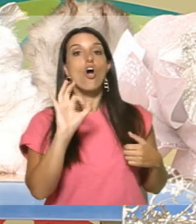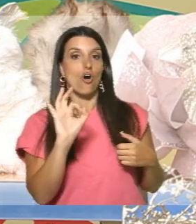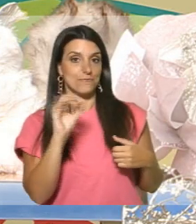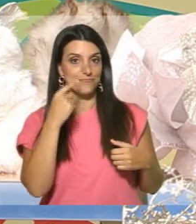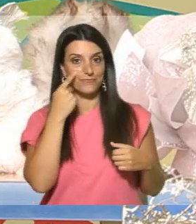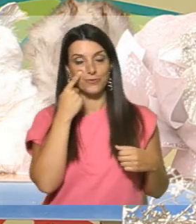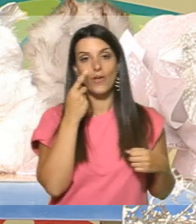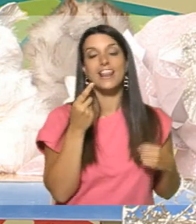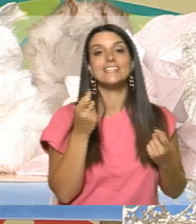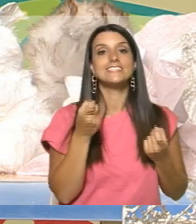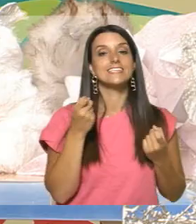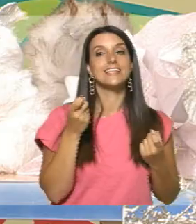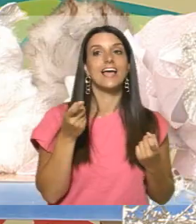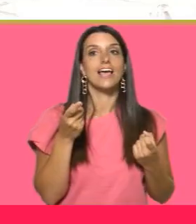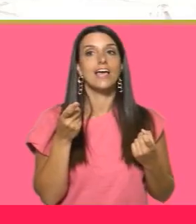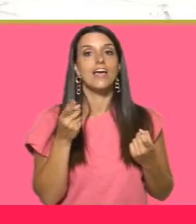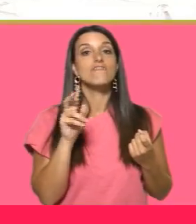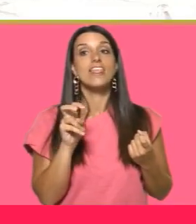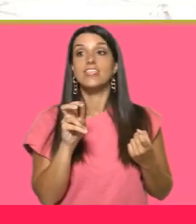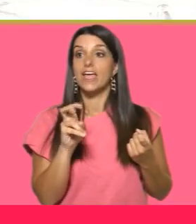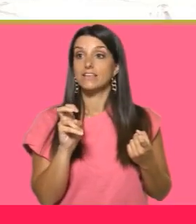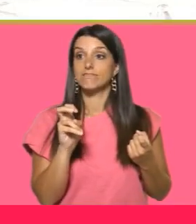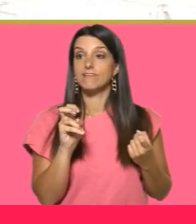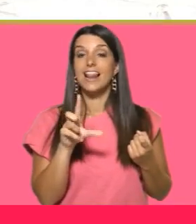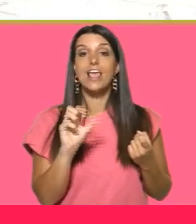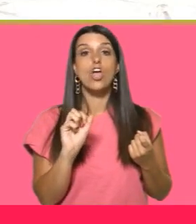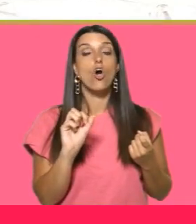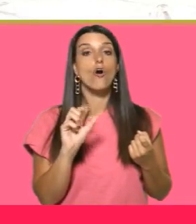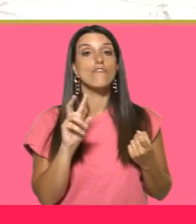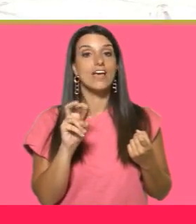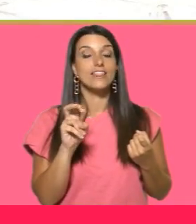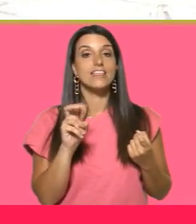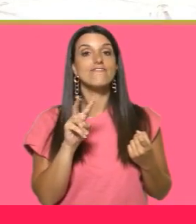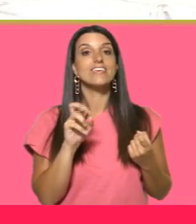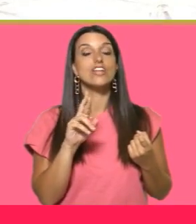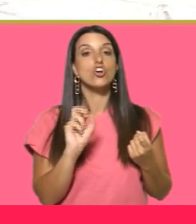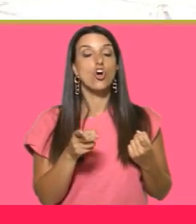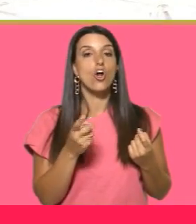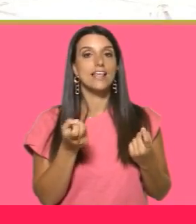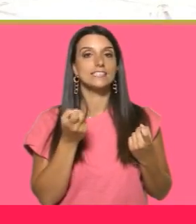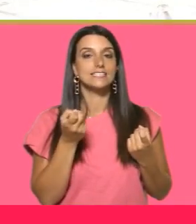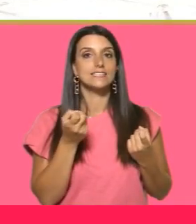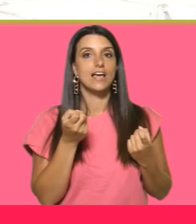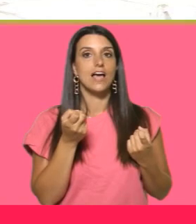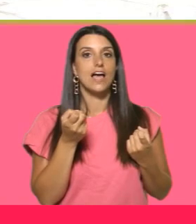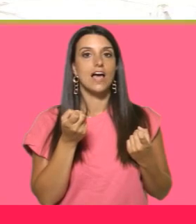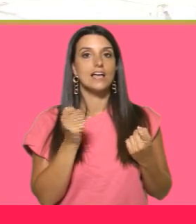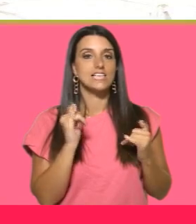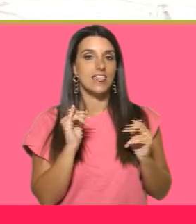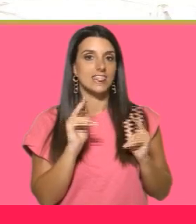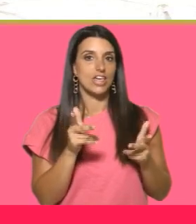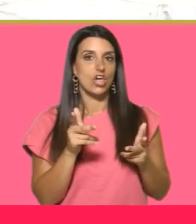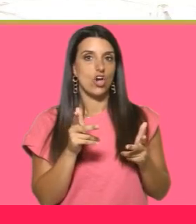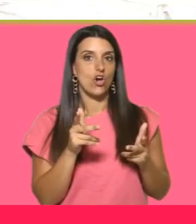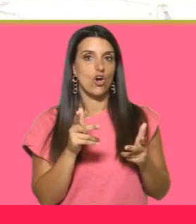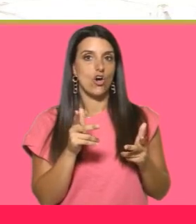lo que tienen que utilizar es el verde, la gente de Leo. Mira vos. Virgo. Virgo tienen que utilizar, ya les digo, porque